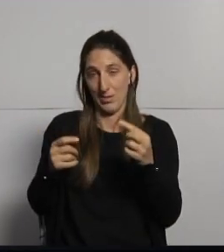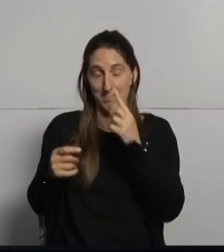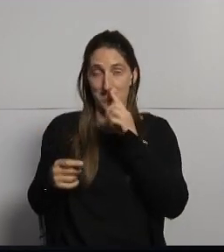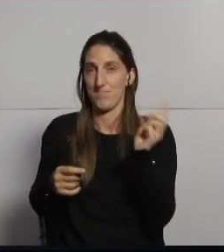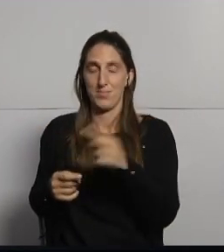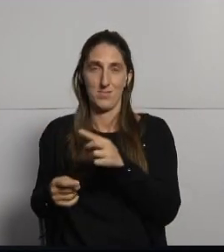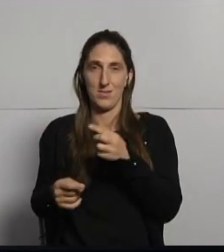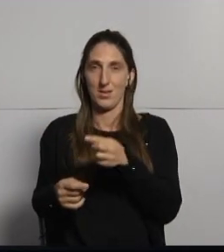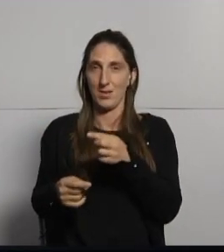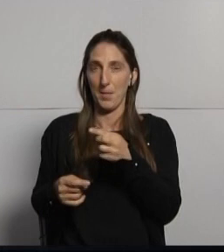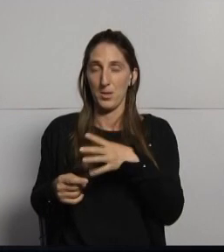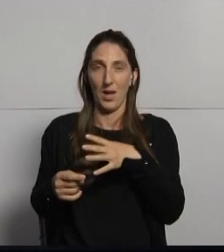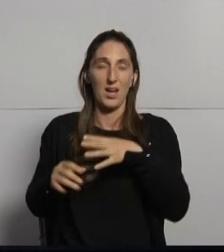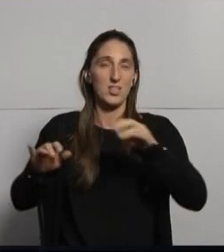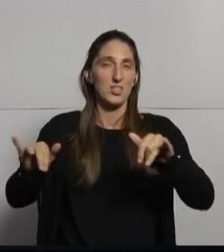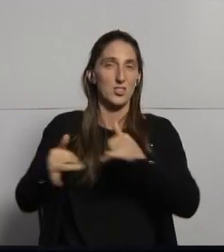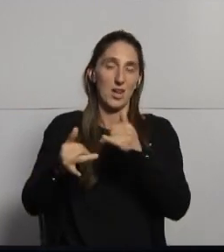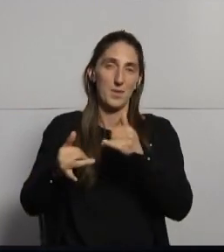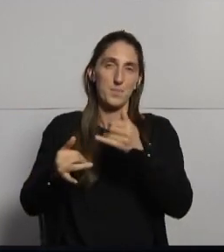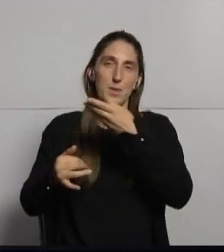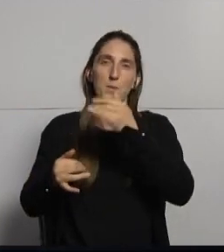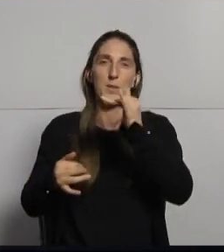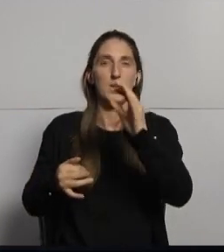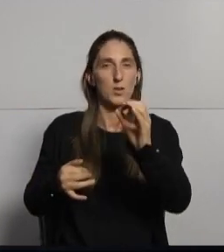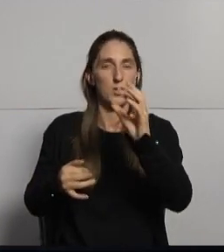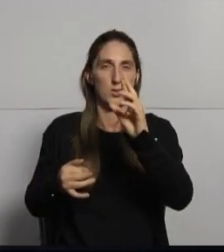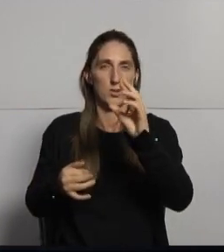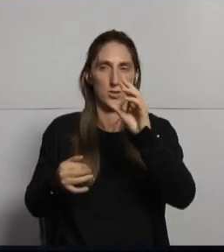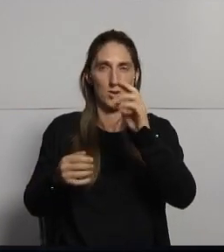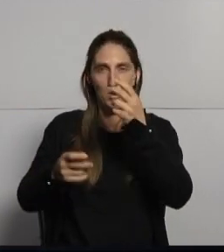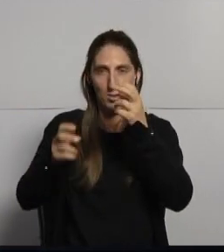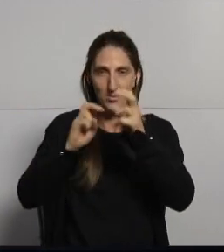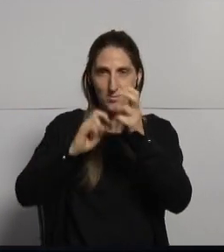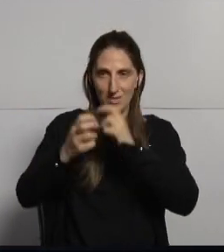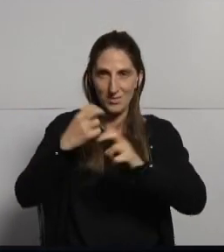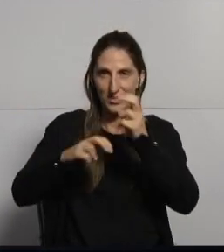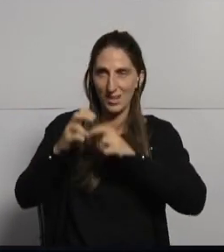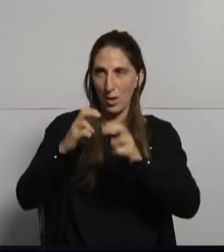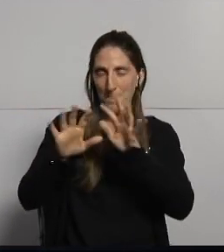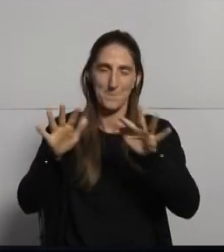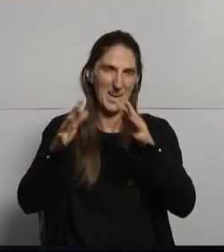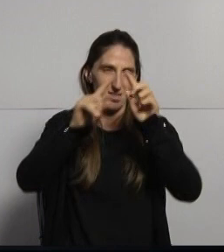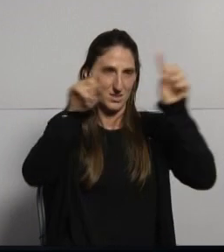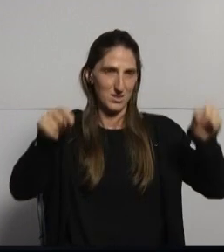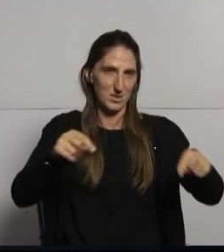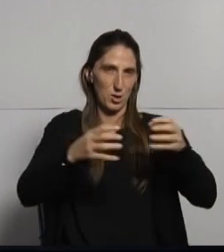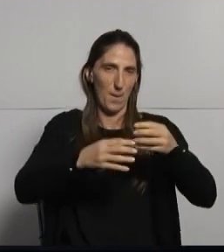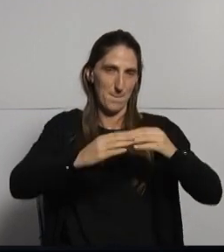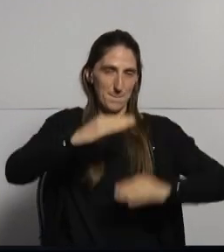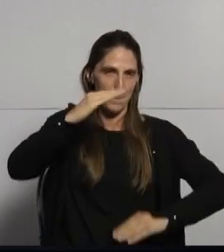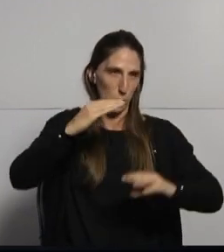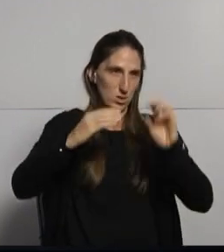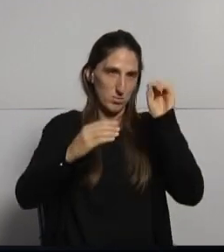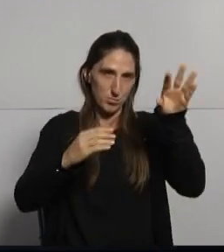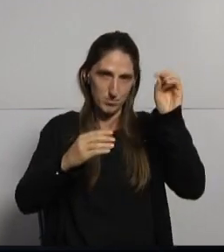inmediata, disponemos ya de unas biorecicladoras que son parecidas a donde colocamos de pronto los envases. Estos equipos pueden